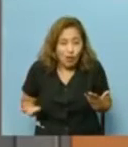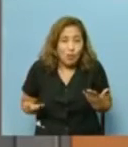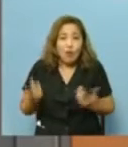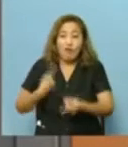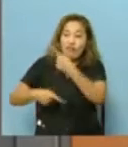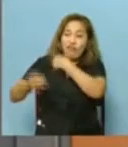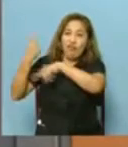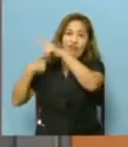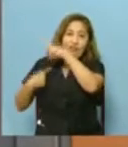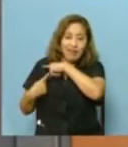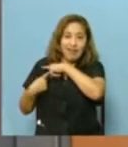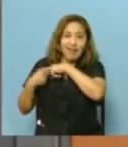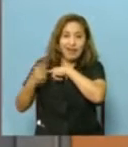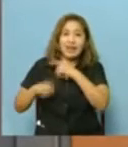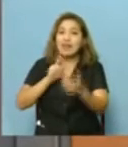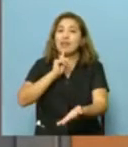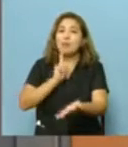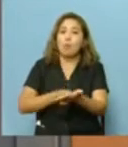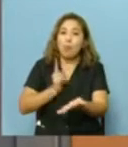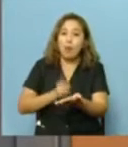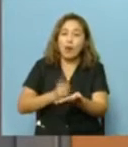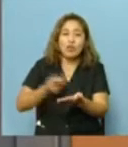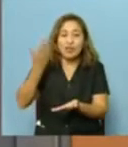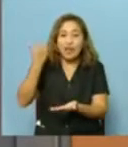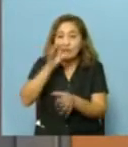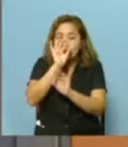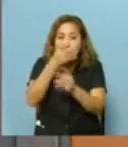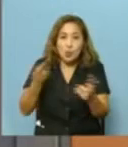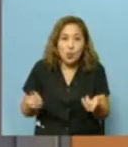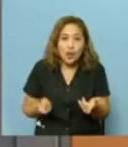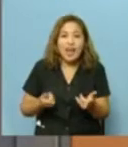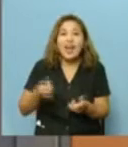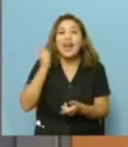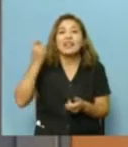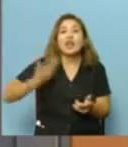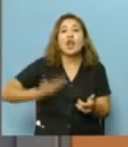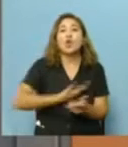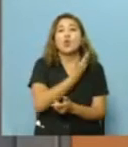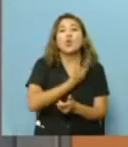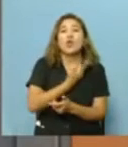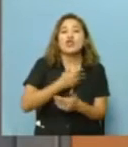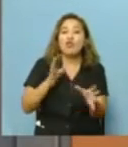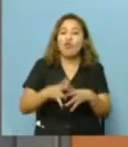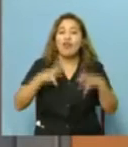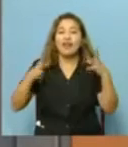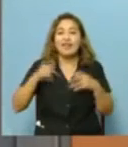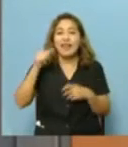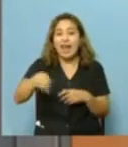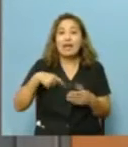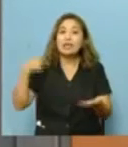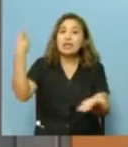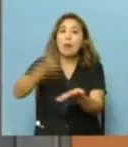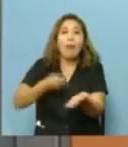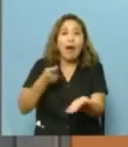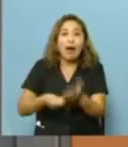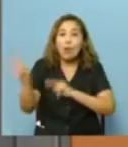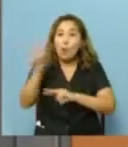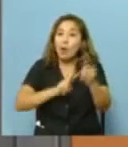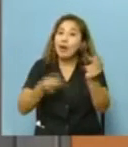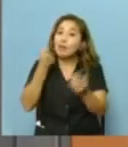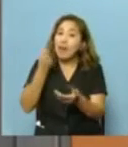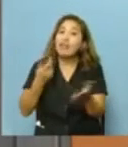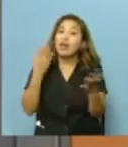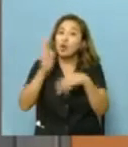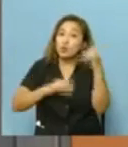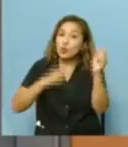volver a aplicar impuestos que nunca se han aplicado a los grandes dueños de la provincia porque ahí tienen que ser los recursos hacer las